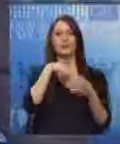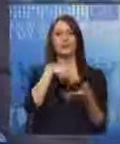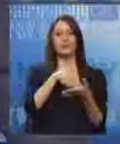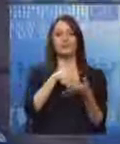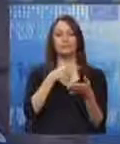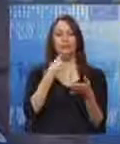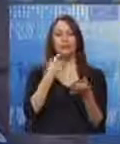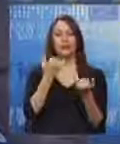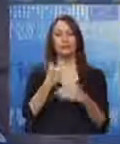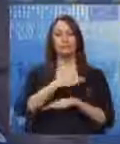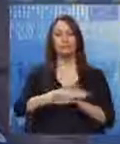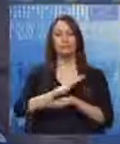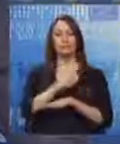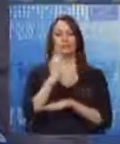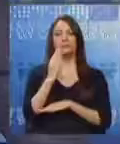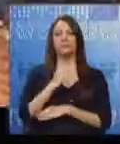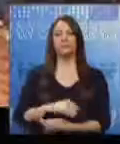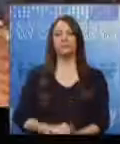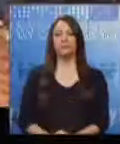emotiva ceremonia.